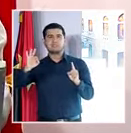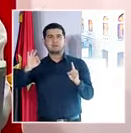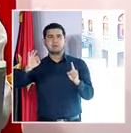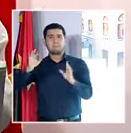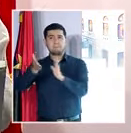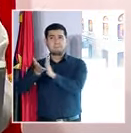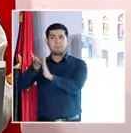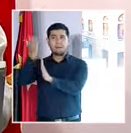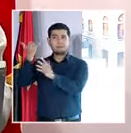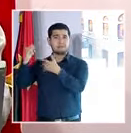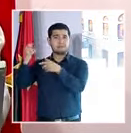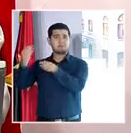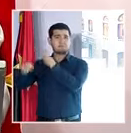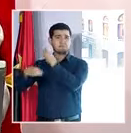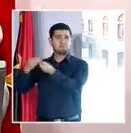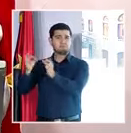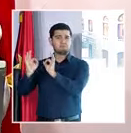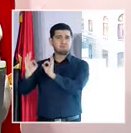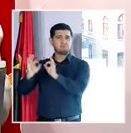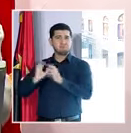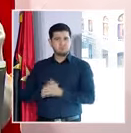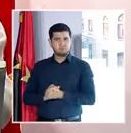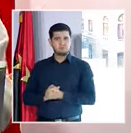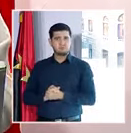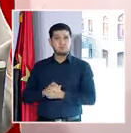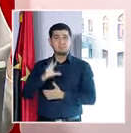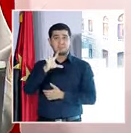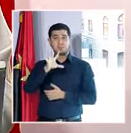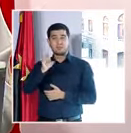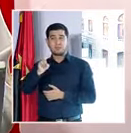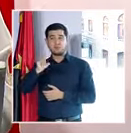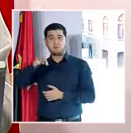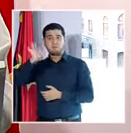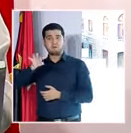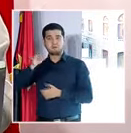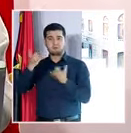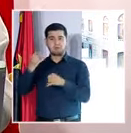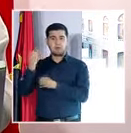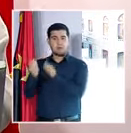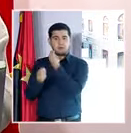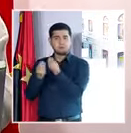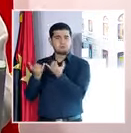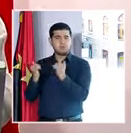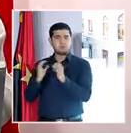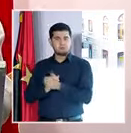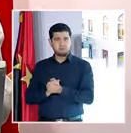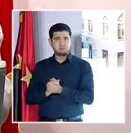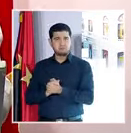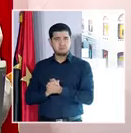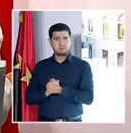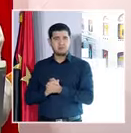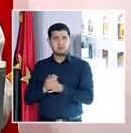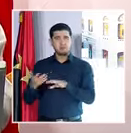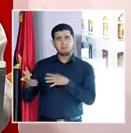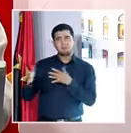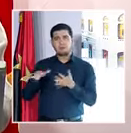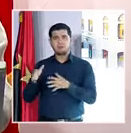56.3%, con una mayor ejecución al 50%, cerca de 123 metas,